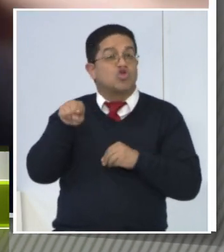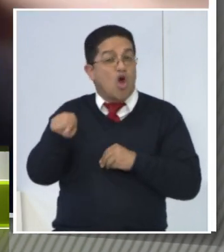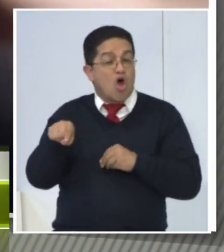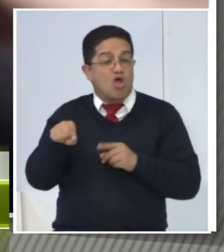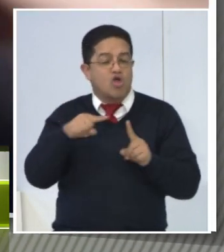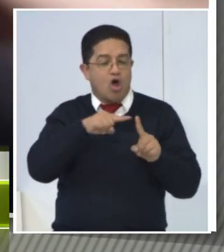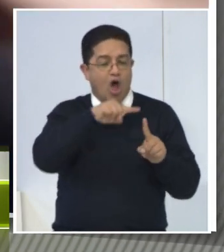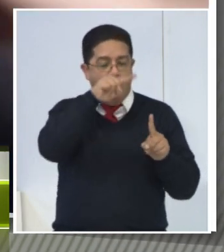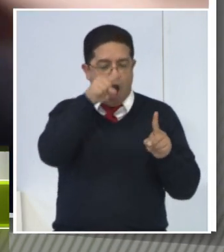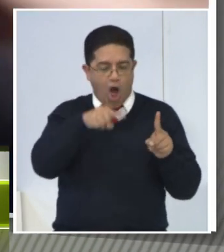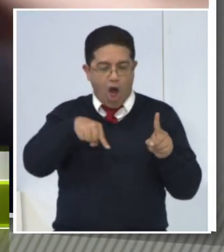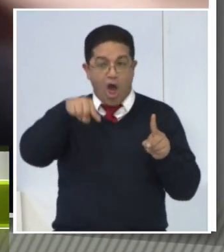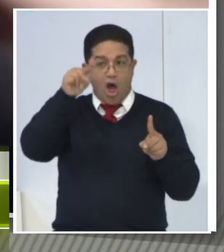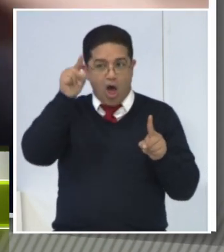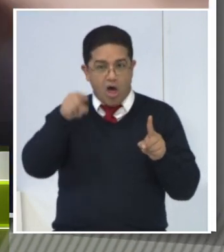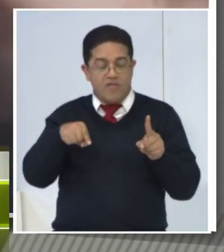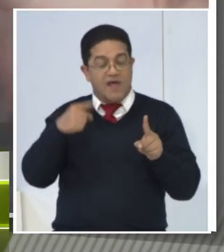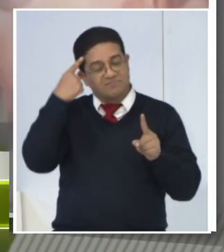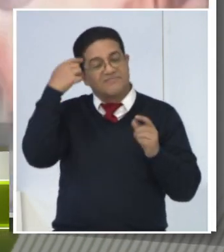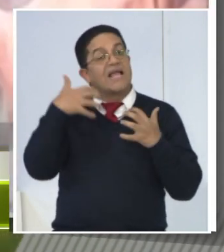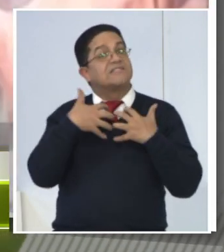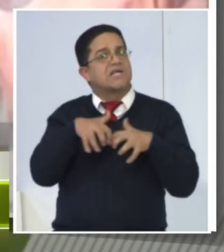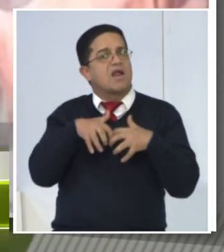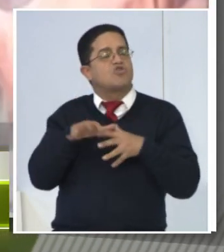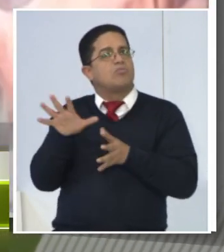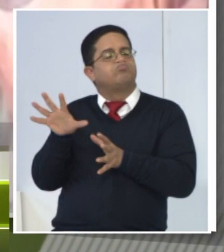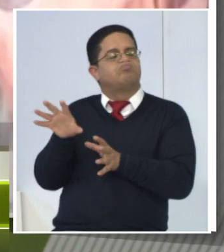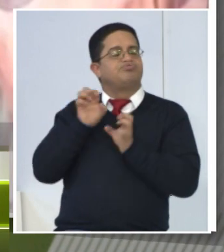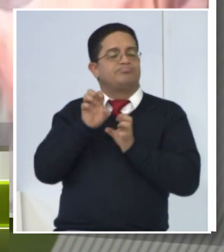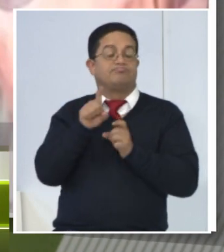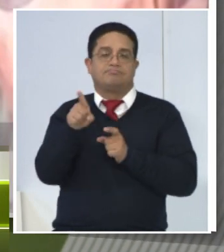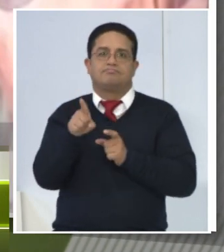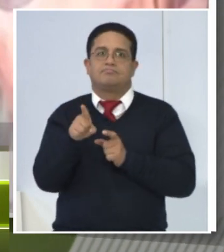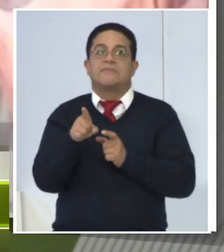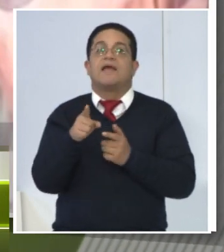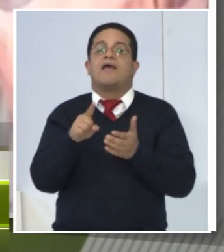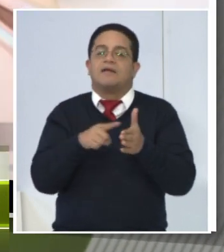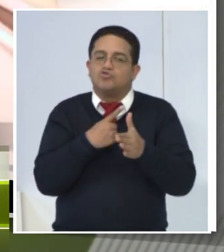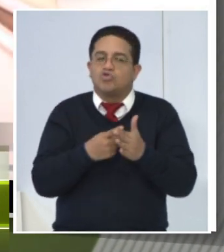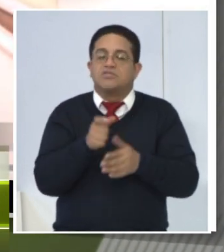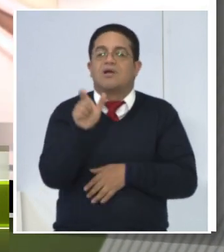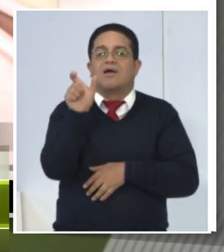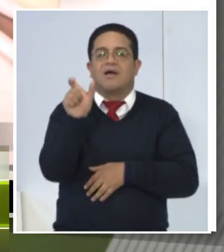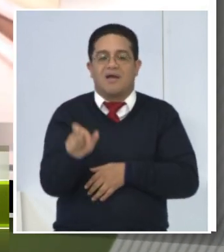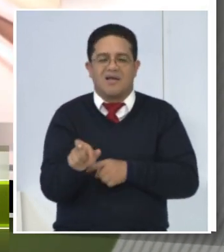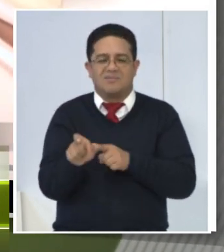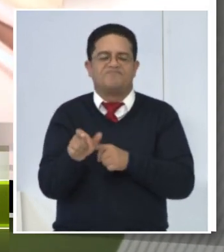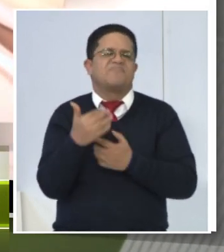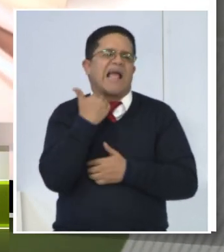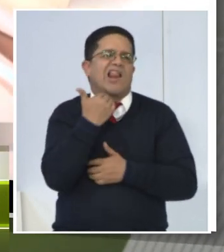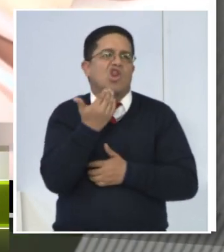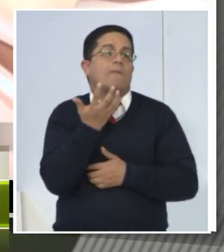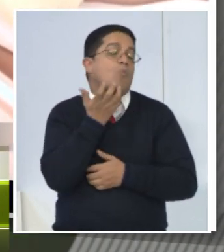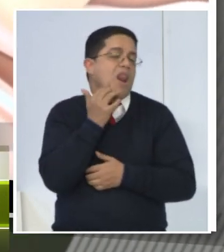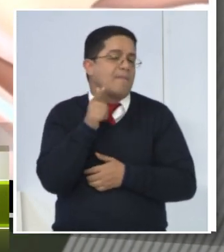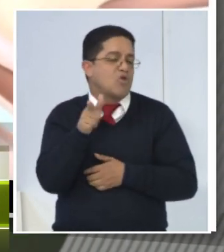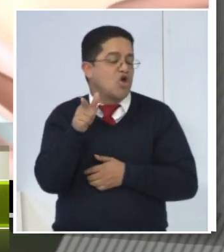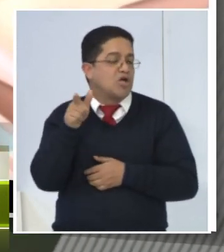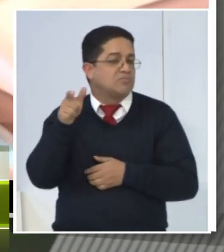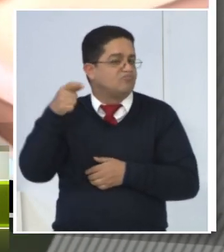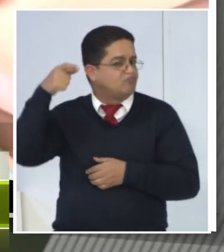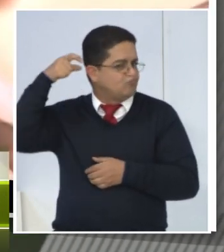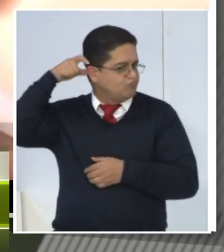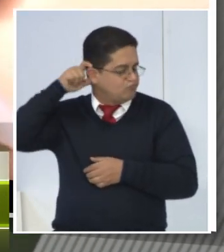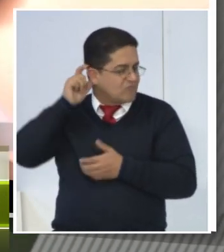simplemente son ondas que son interpretadas por nuestro cerebro, entonces es complejísimo y lograr que un aparatito, por ejemplo, logre